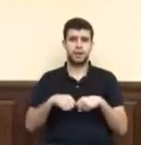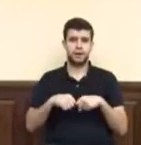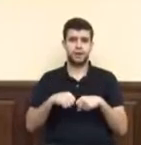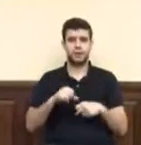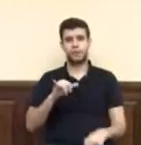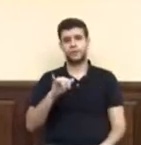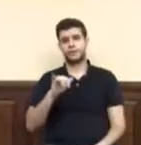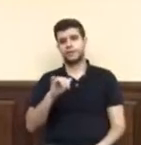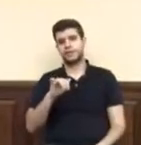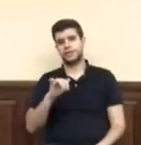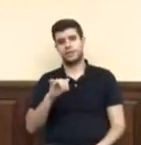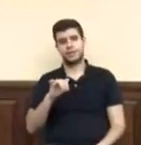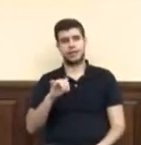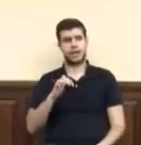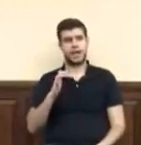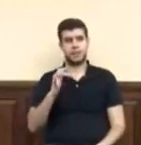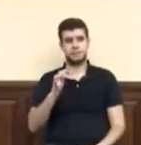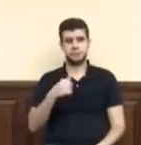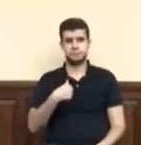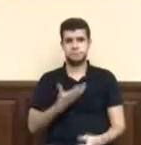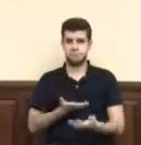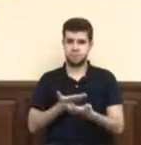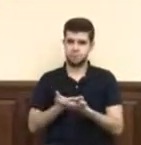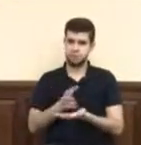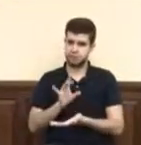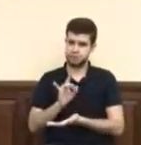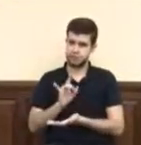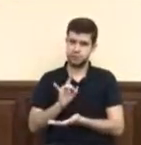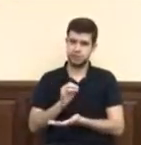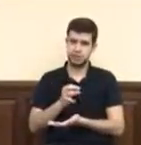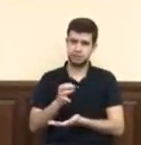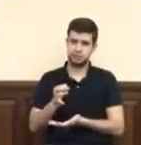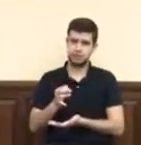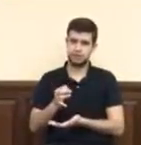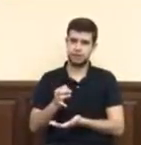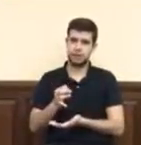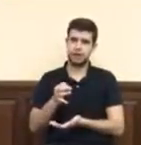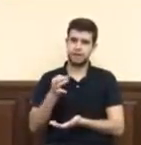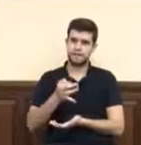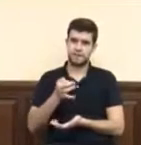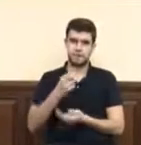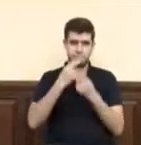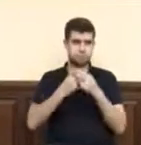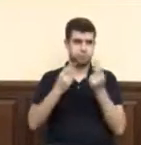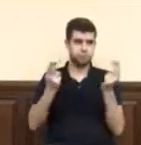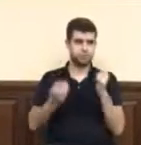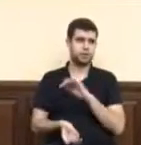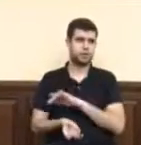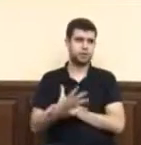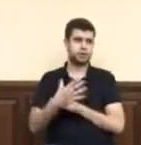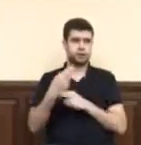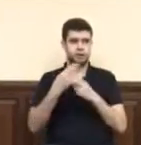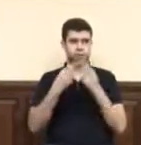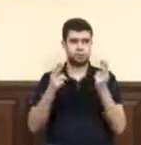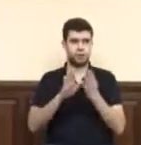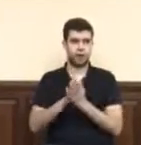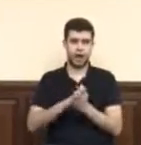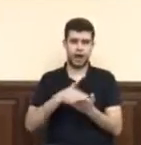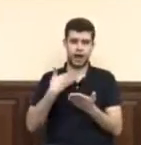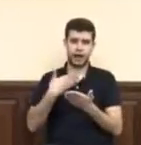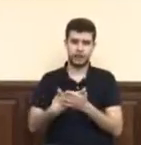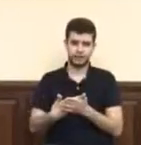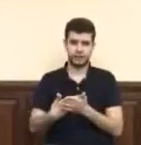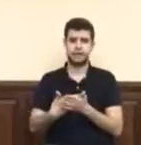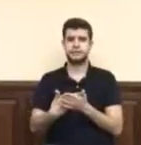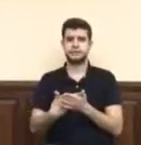Y además pedimos, por favor, que sí, que efectivamente que se hagan públicas las actas de las